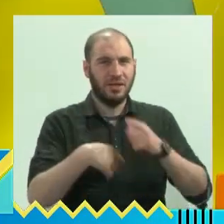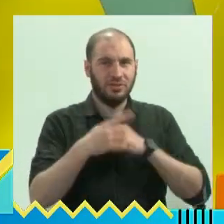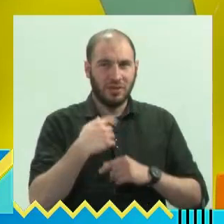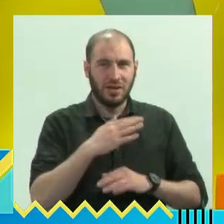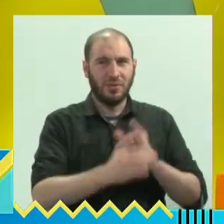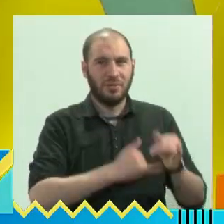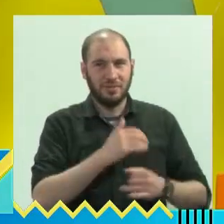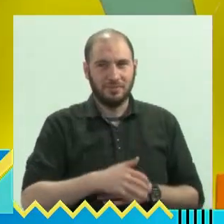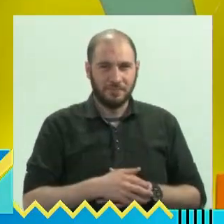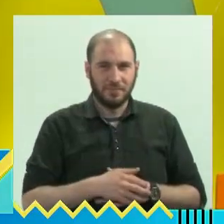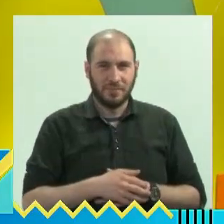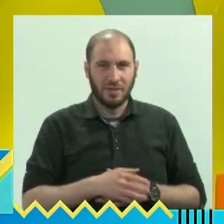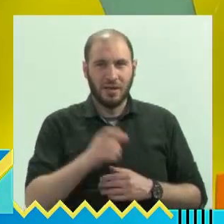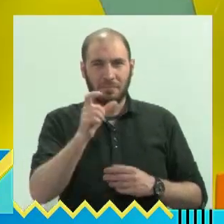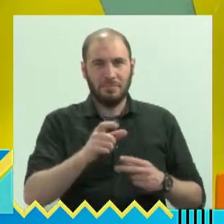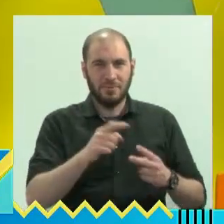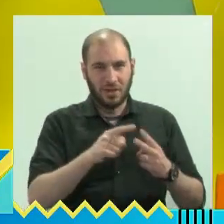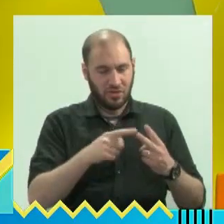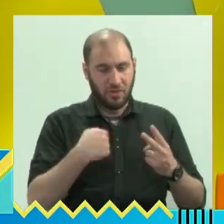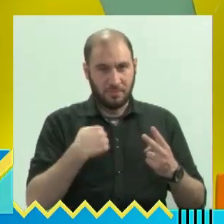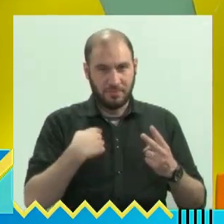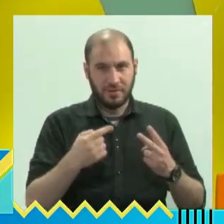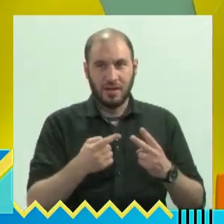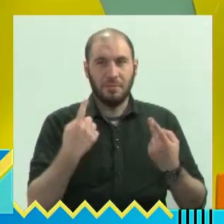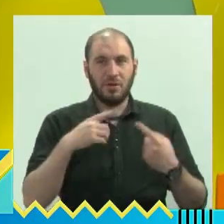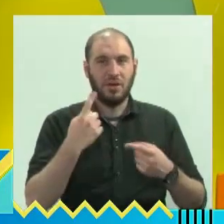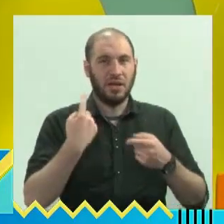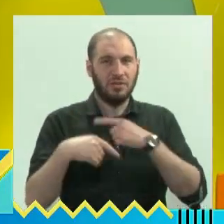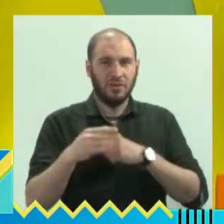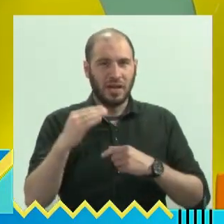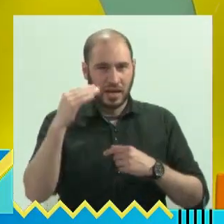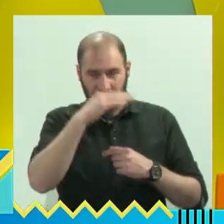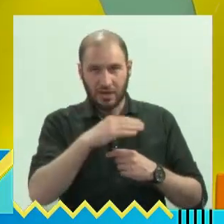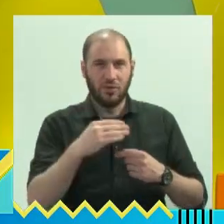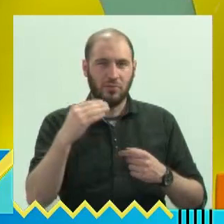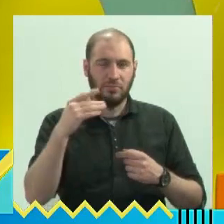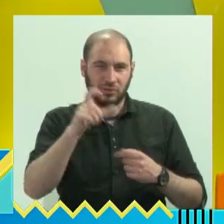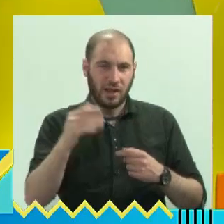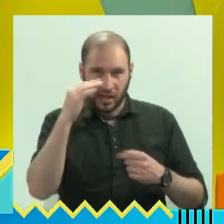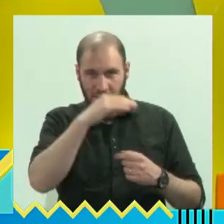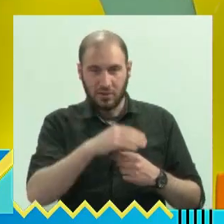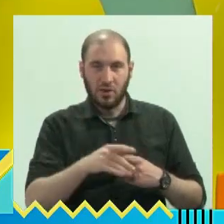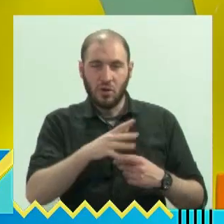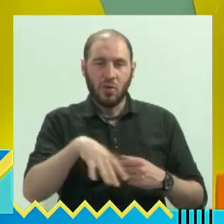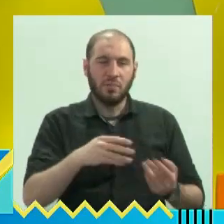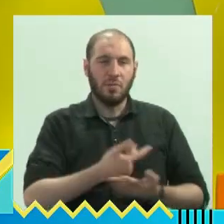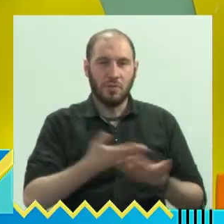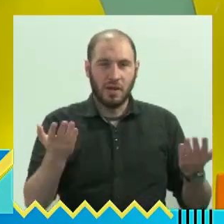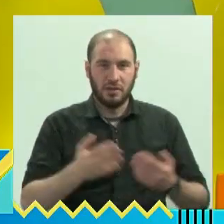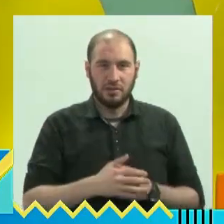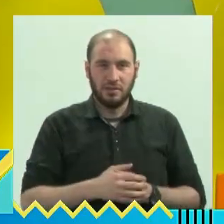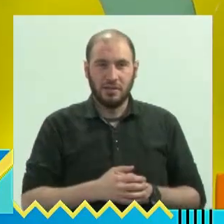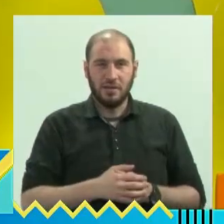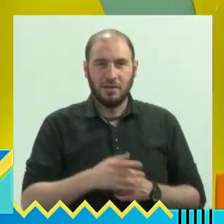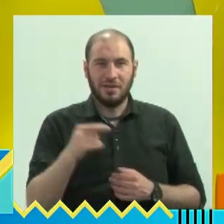para contar, no personales, pero historias de negros, de mulatos, de los sectores populares, de esos